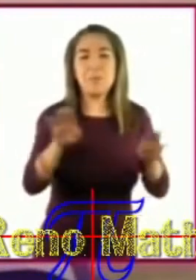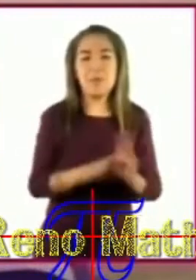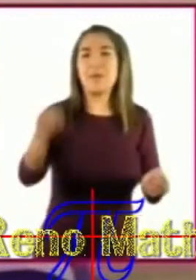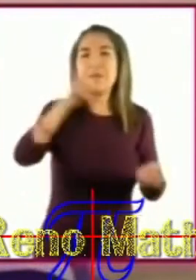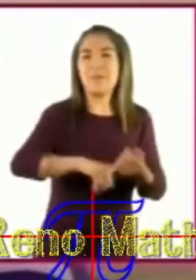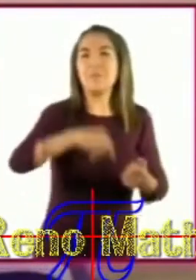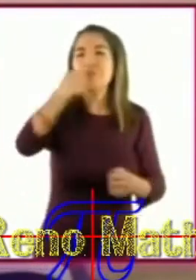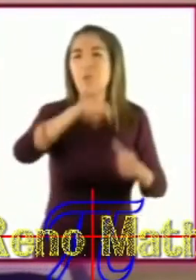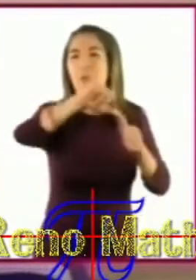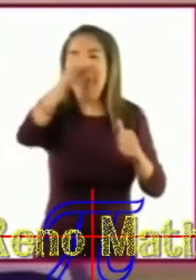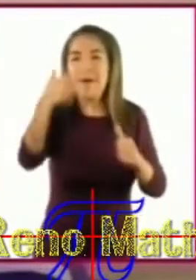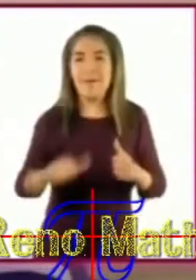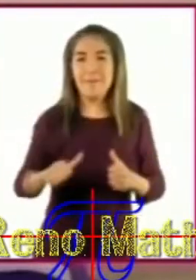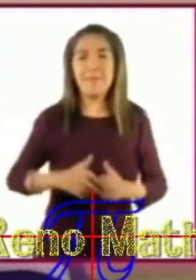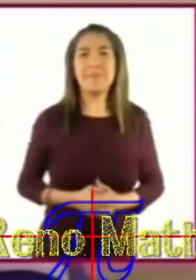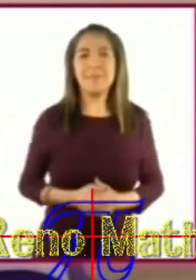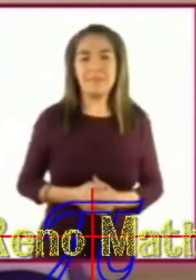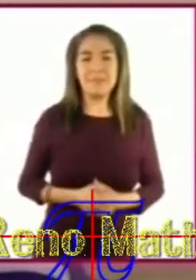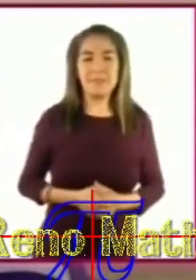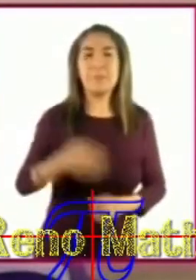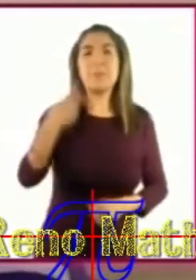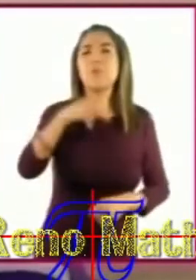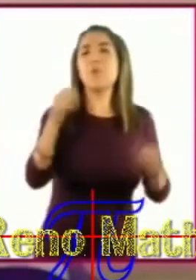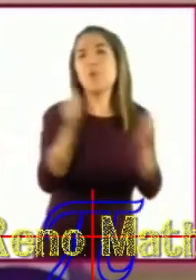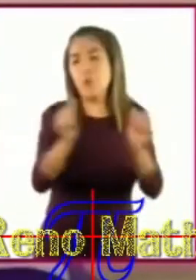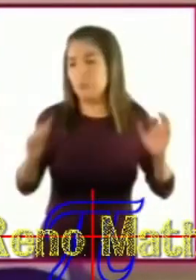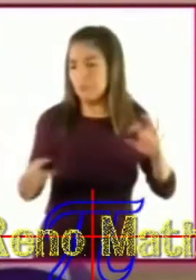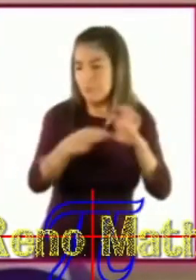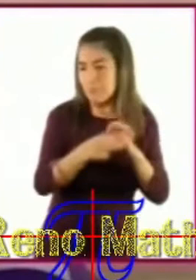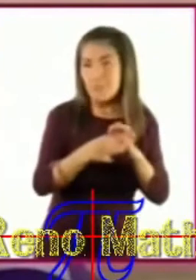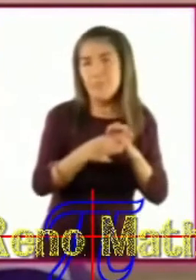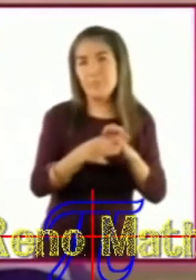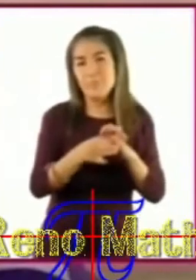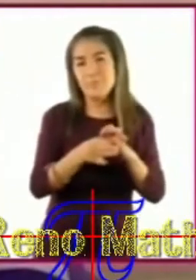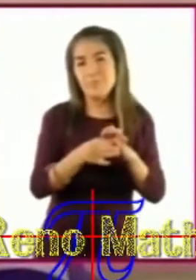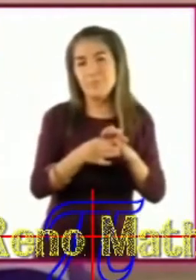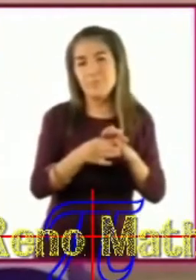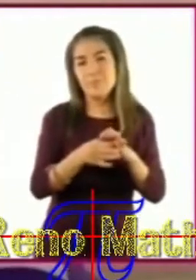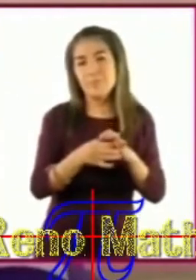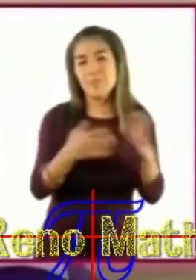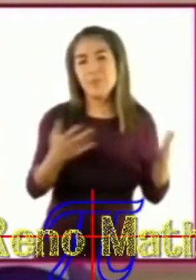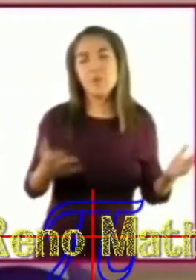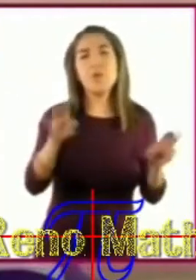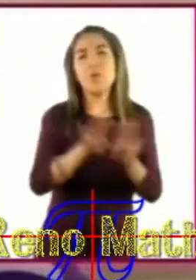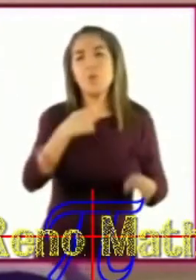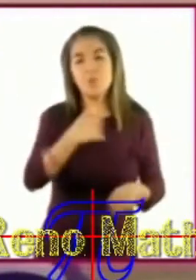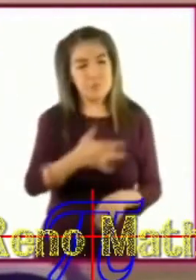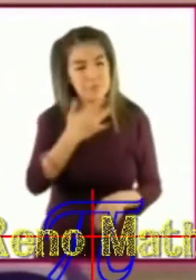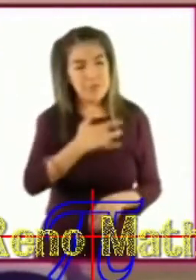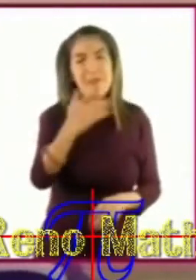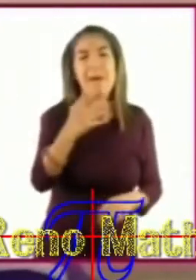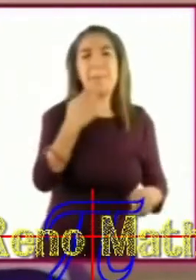quehacer artístico, ¿no? Y también yo generar vínculos con quien me estoy acercando a fotografiar,